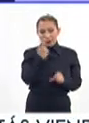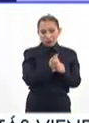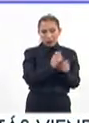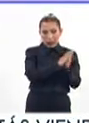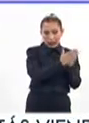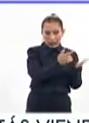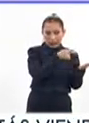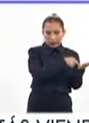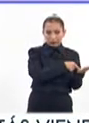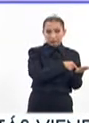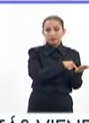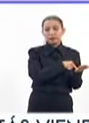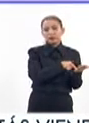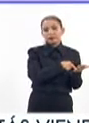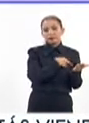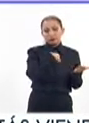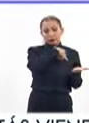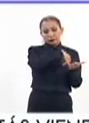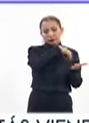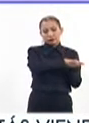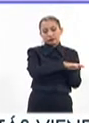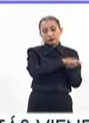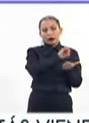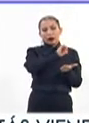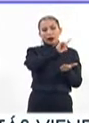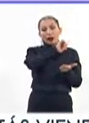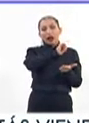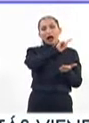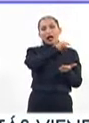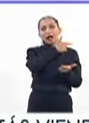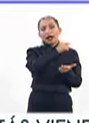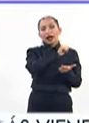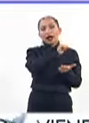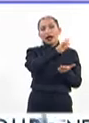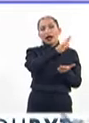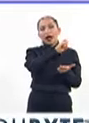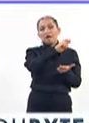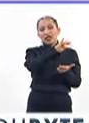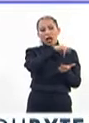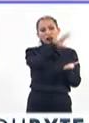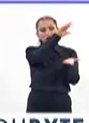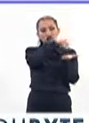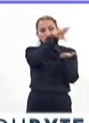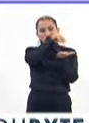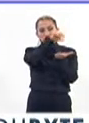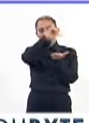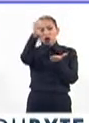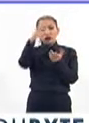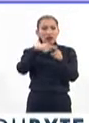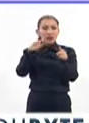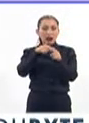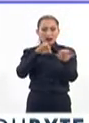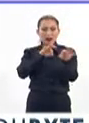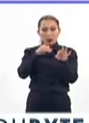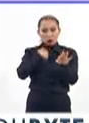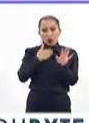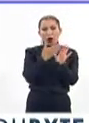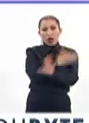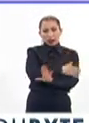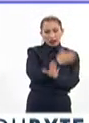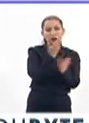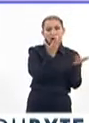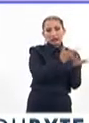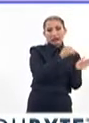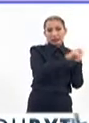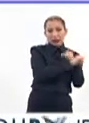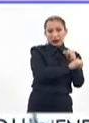primer libro que me lo publicó Algarabía fue un recopilado de un montón de este trabajo que yo ya había